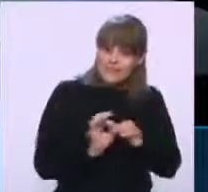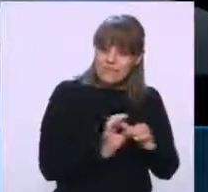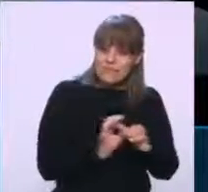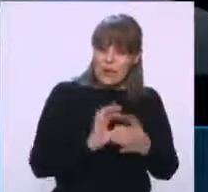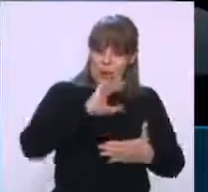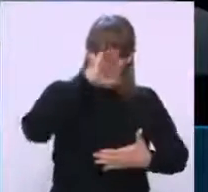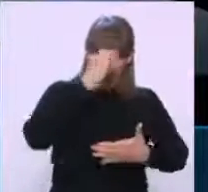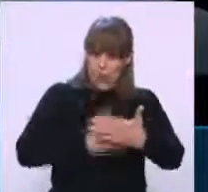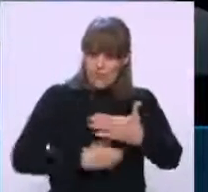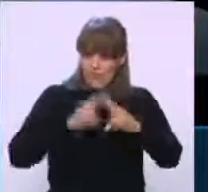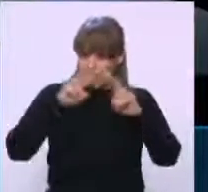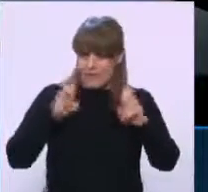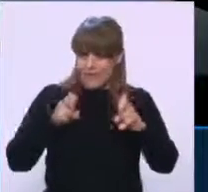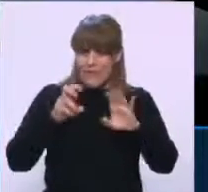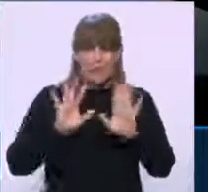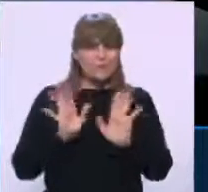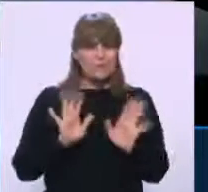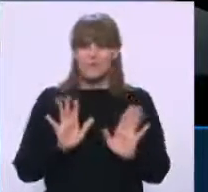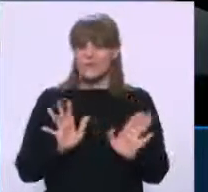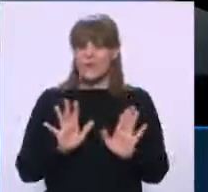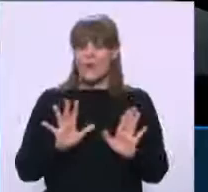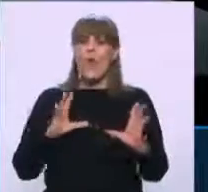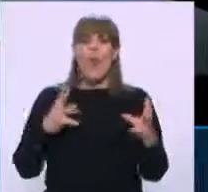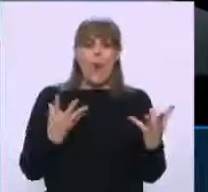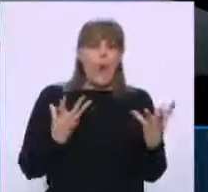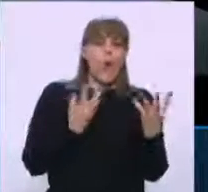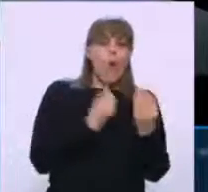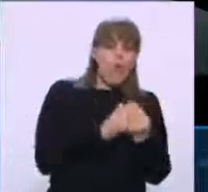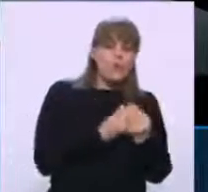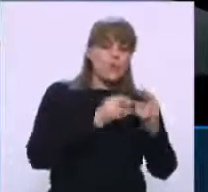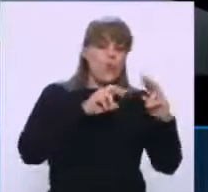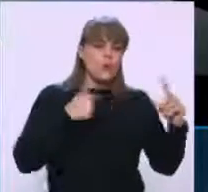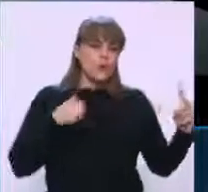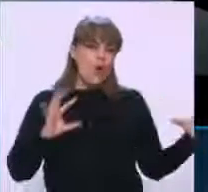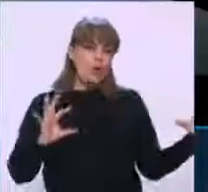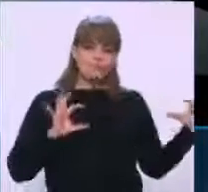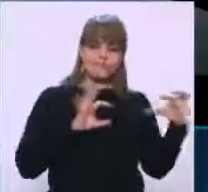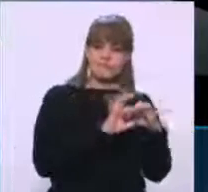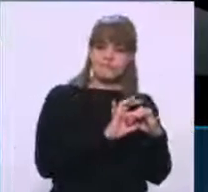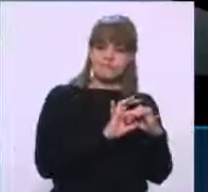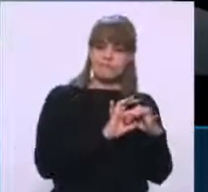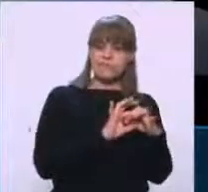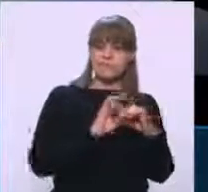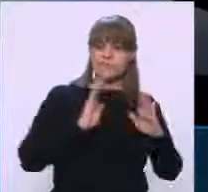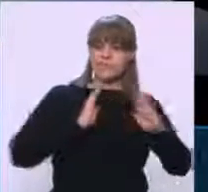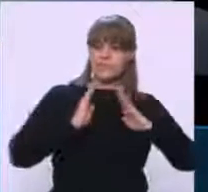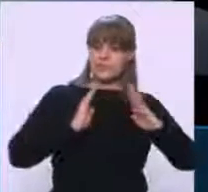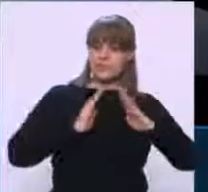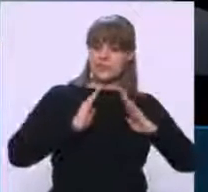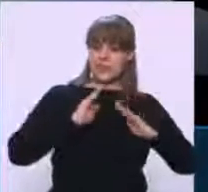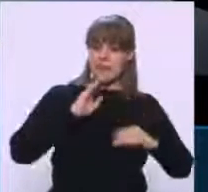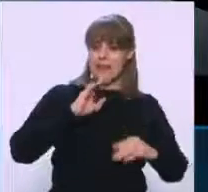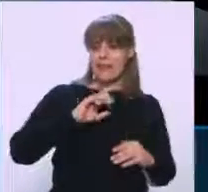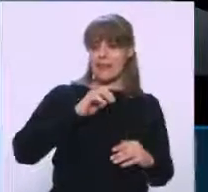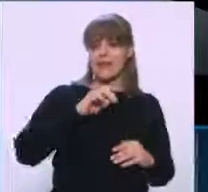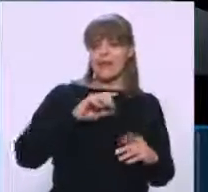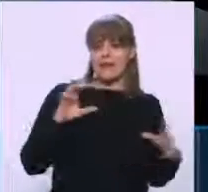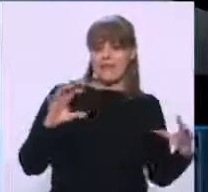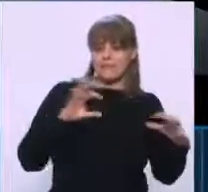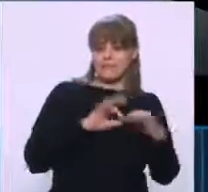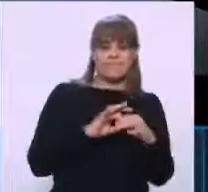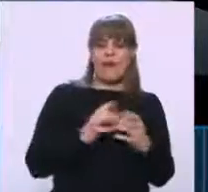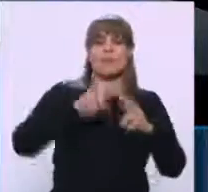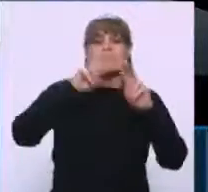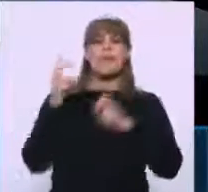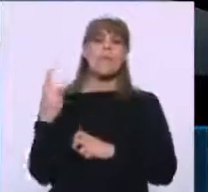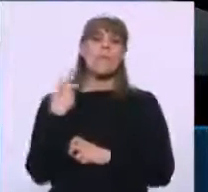contratos o con un tema de ligarme a la figura del exsecretario de la Defensa, en un tema político. Es lamentable lo que está haciendo el gobierno del estado